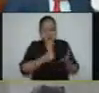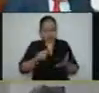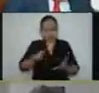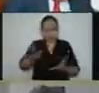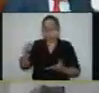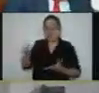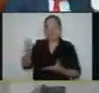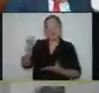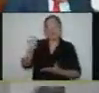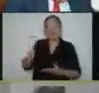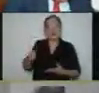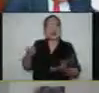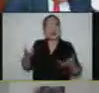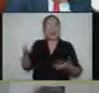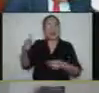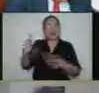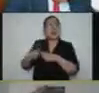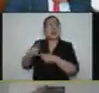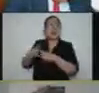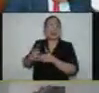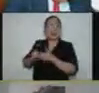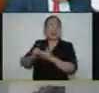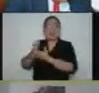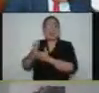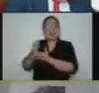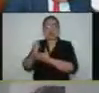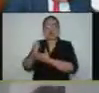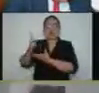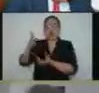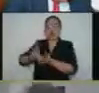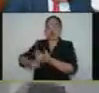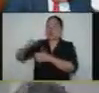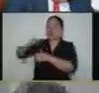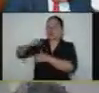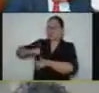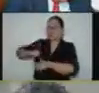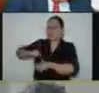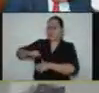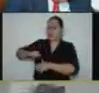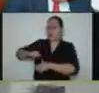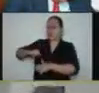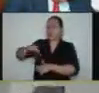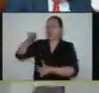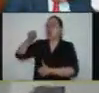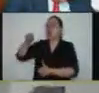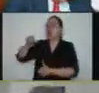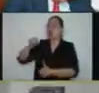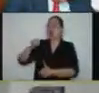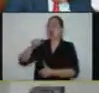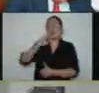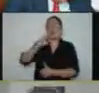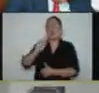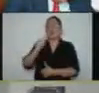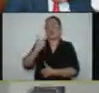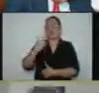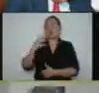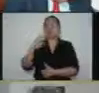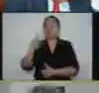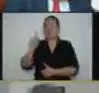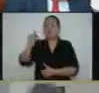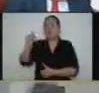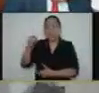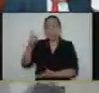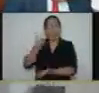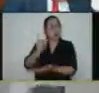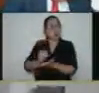definición totalmente de la autoridad hacendaria. De manera que a mí me parece que decir